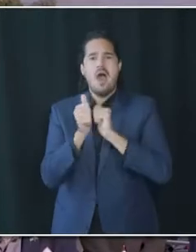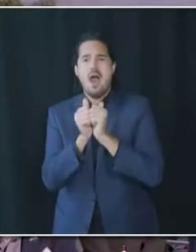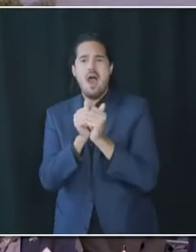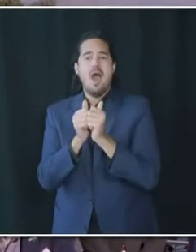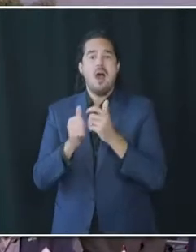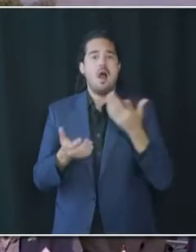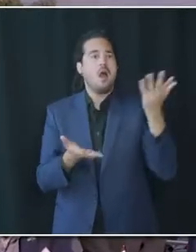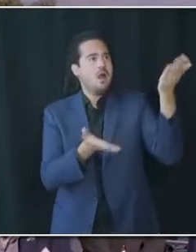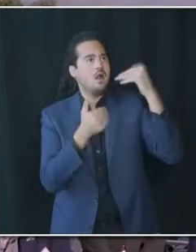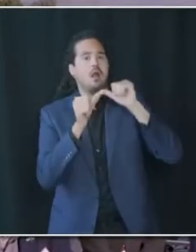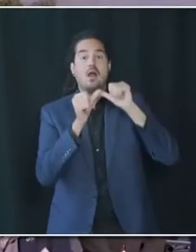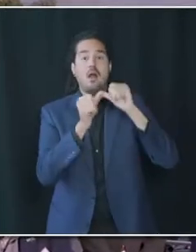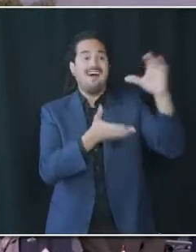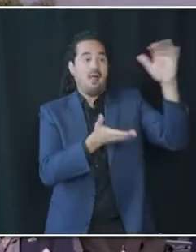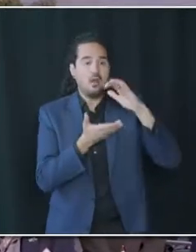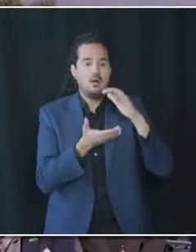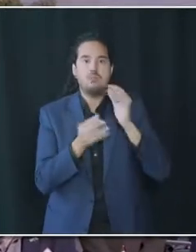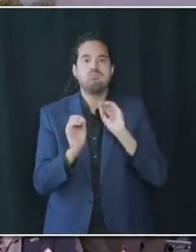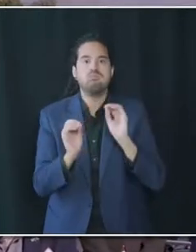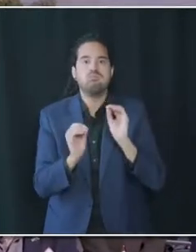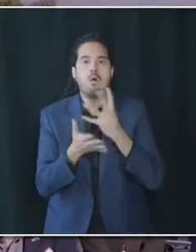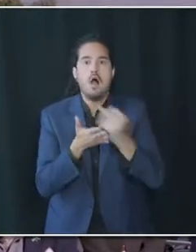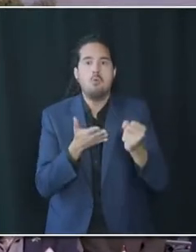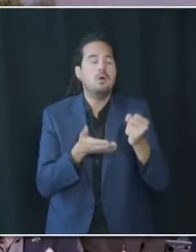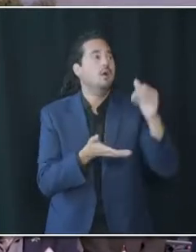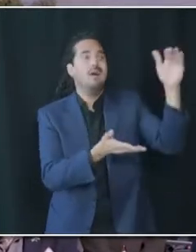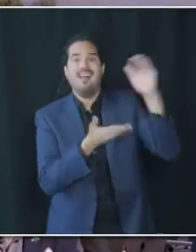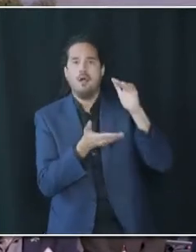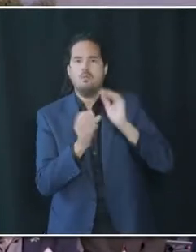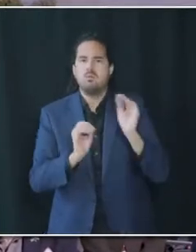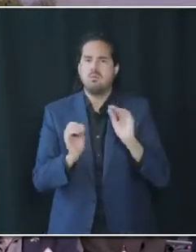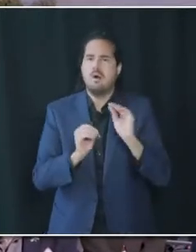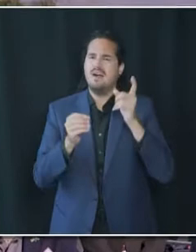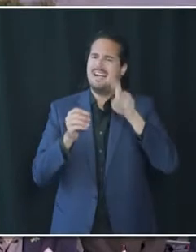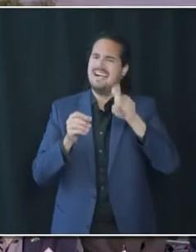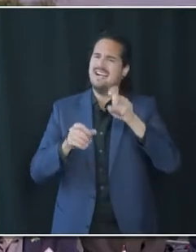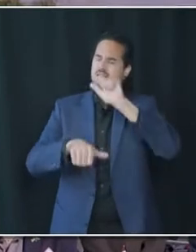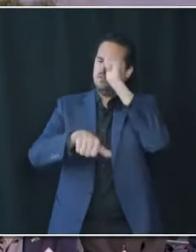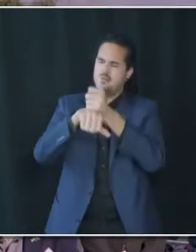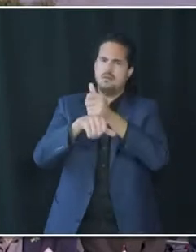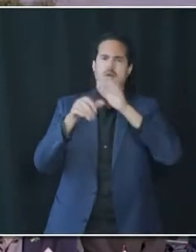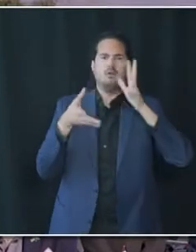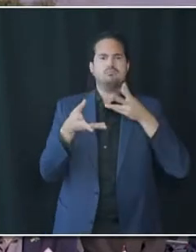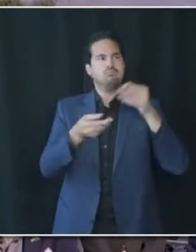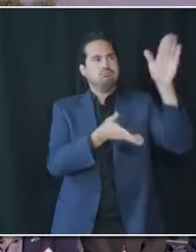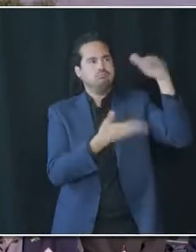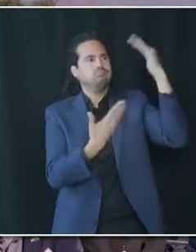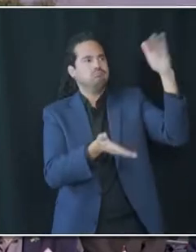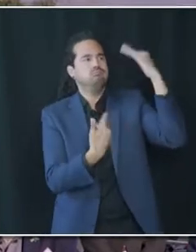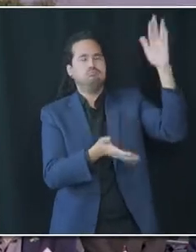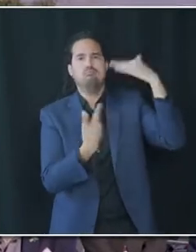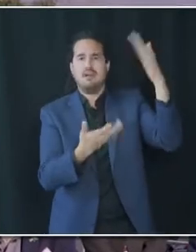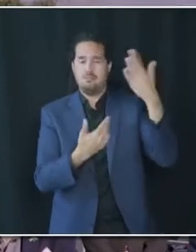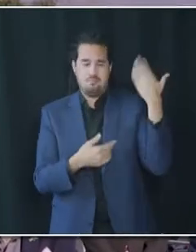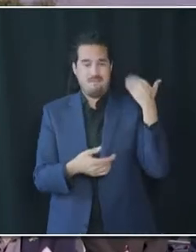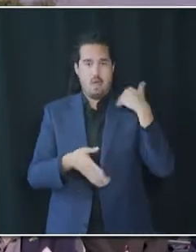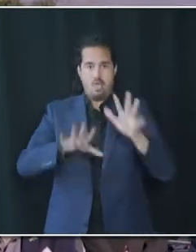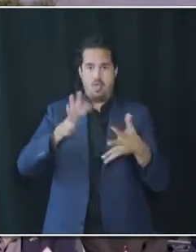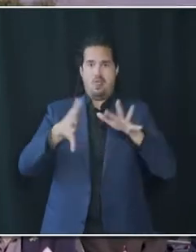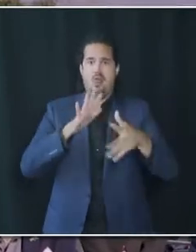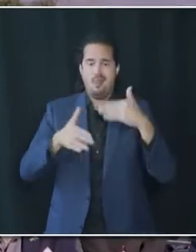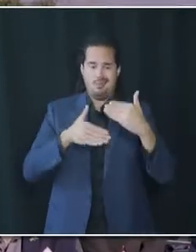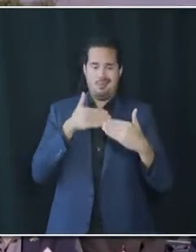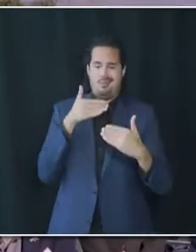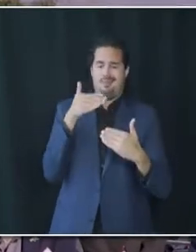en el suministro de sus fue un caos antes que entrara el presidente byte en ahora